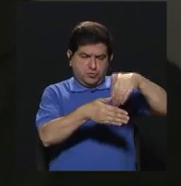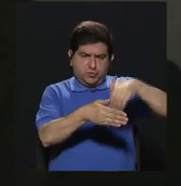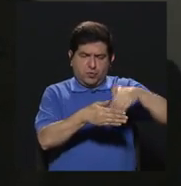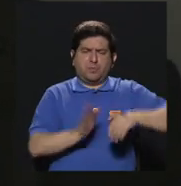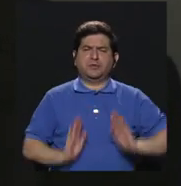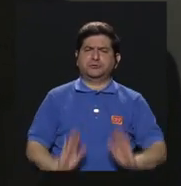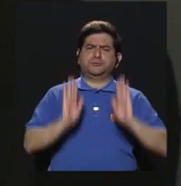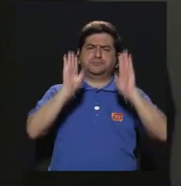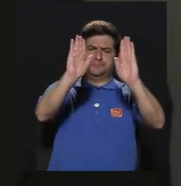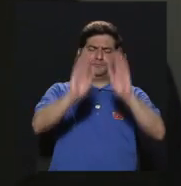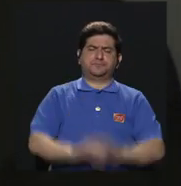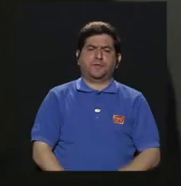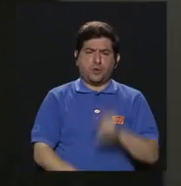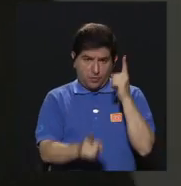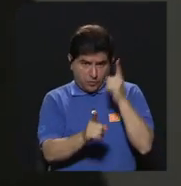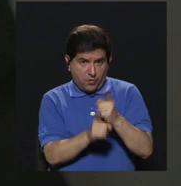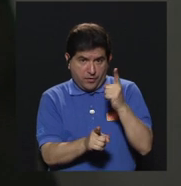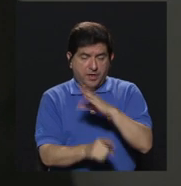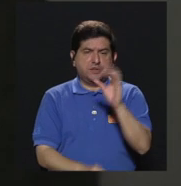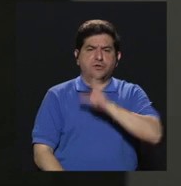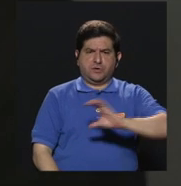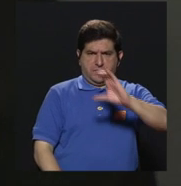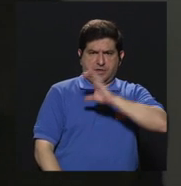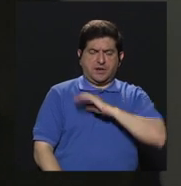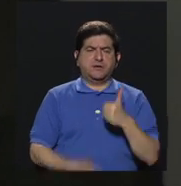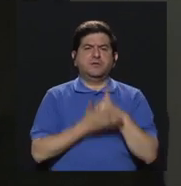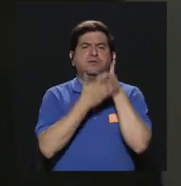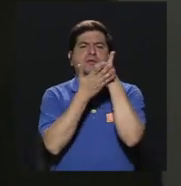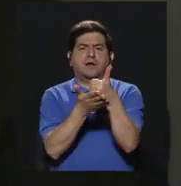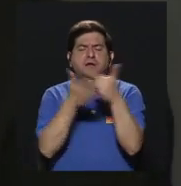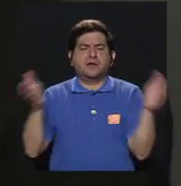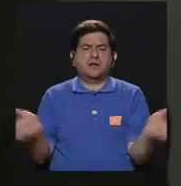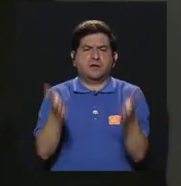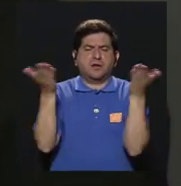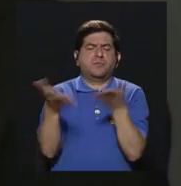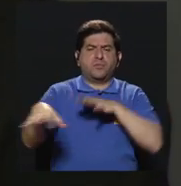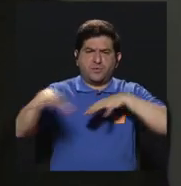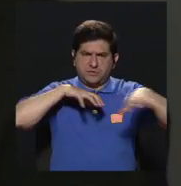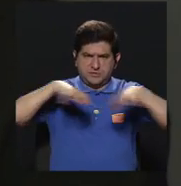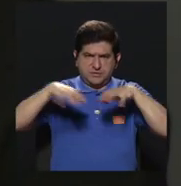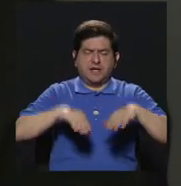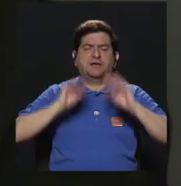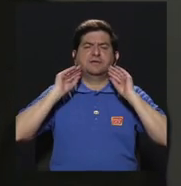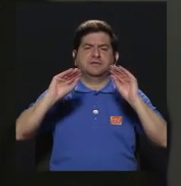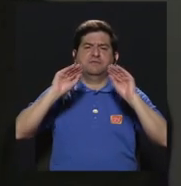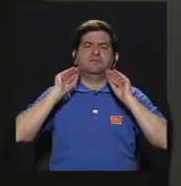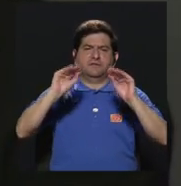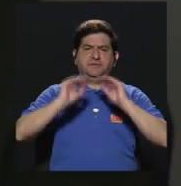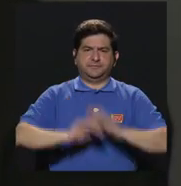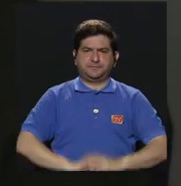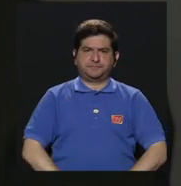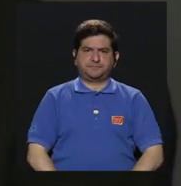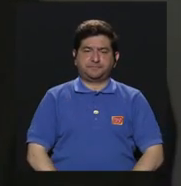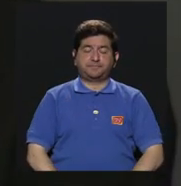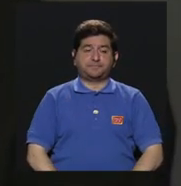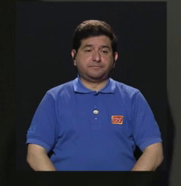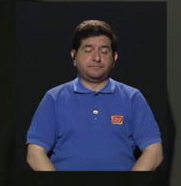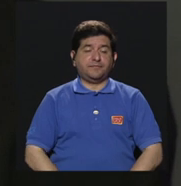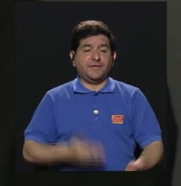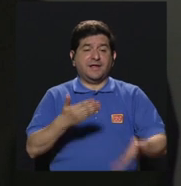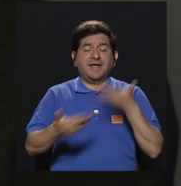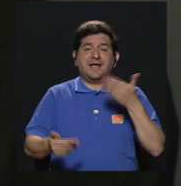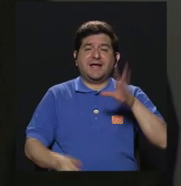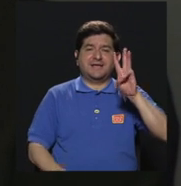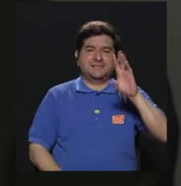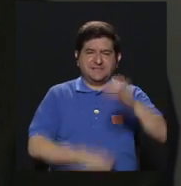excelencia, pertinencia y calidad que favorece e impulsa la actividad académica. Durante sus casi